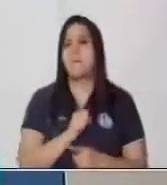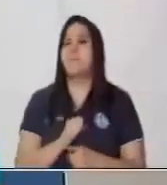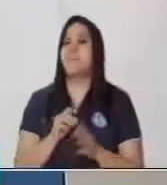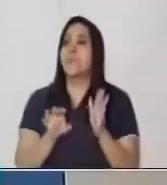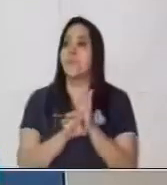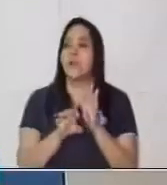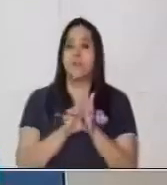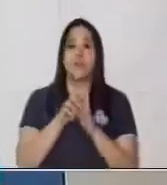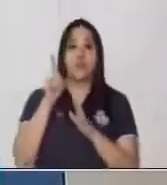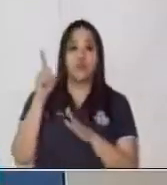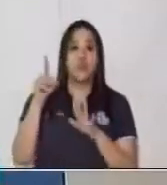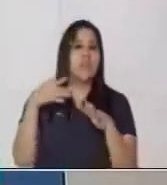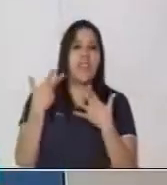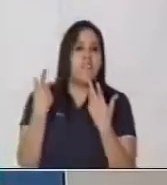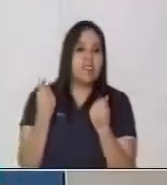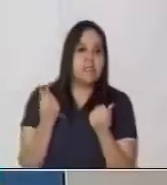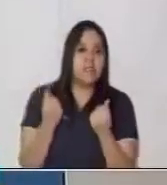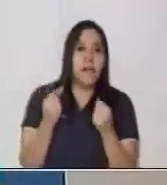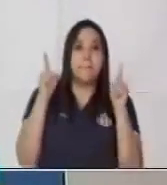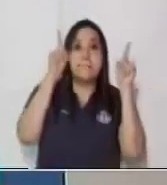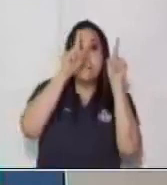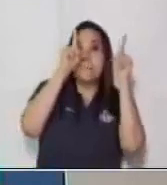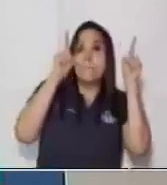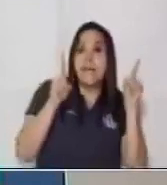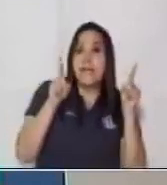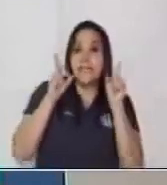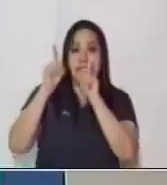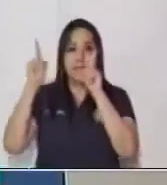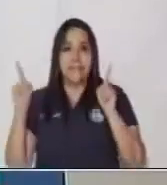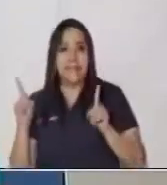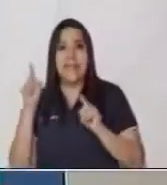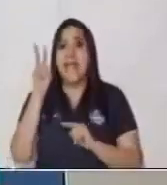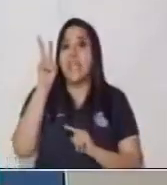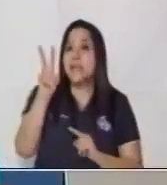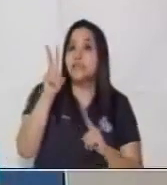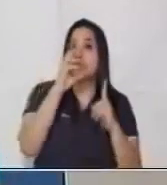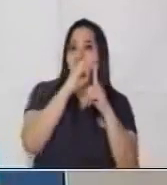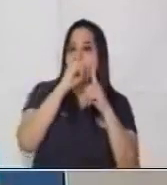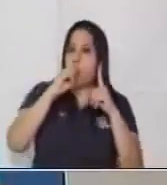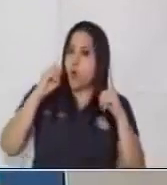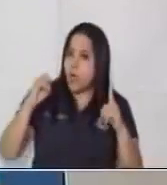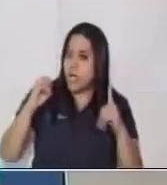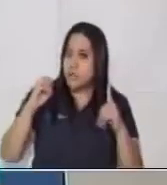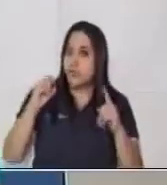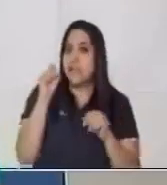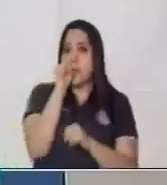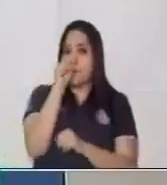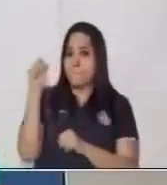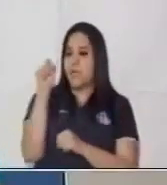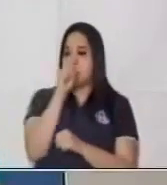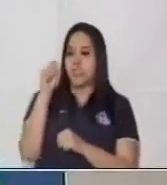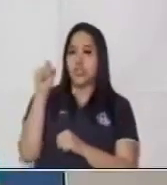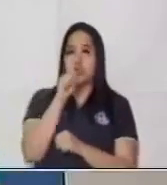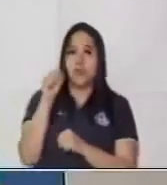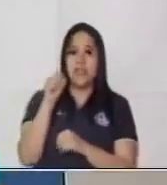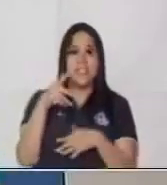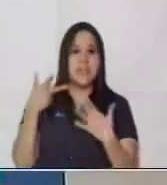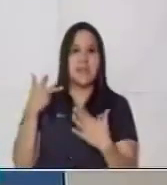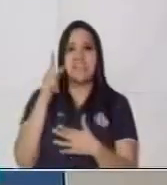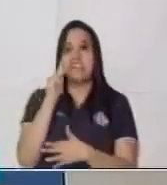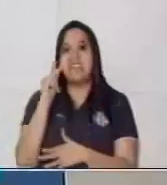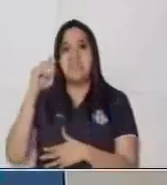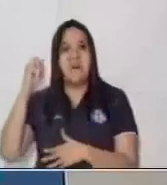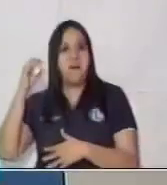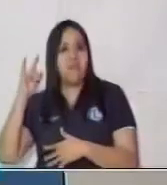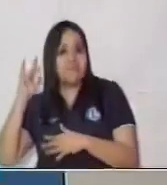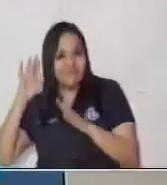encierras dentro del paréntesis y cuando ya hayas localizado las dos proposiciones o tres o una proposición,